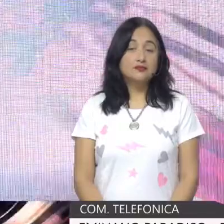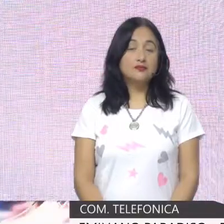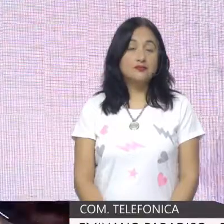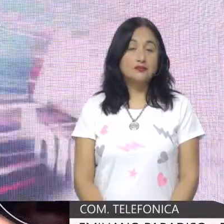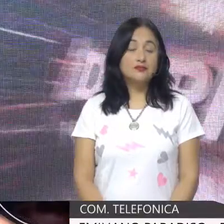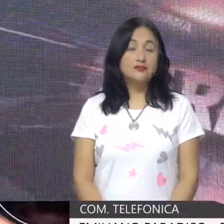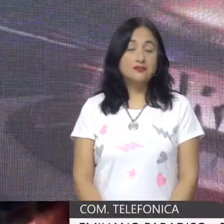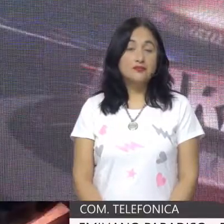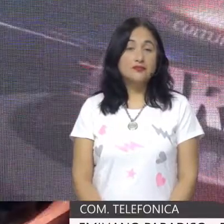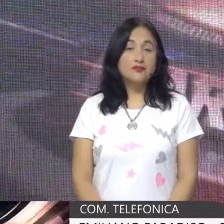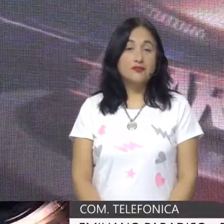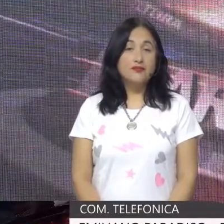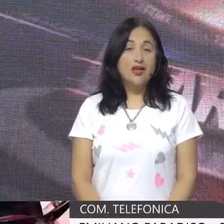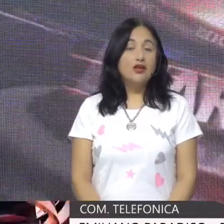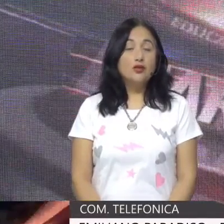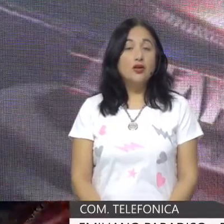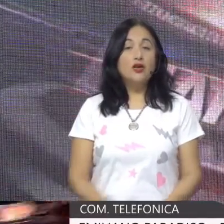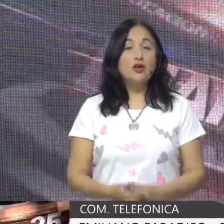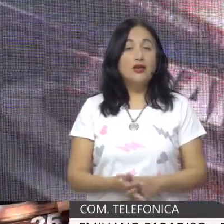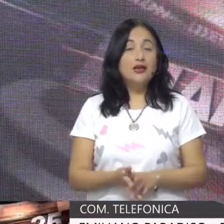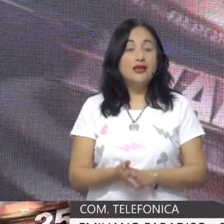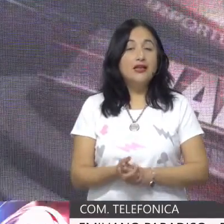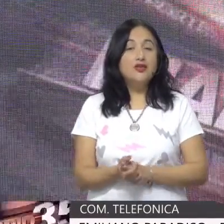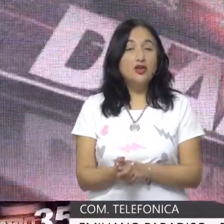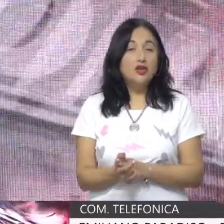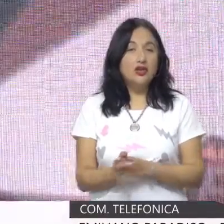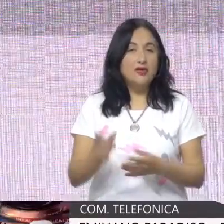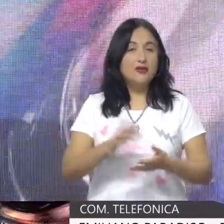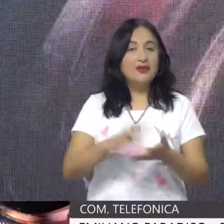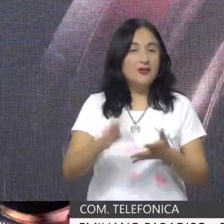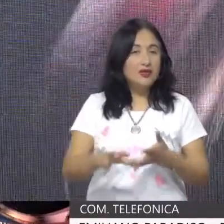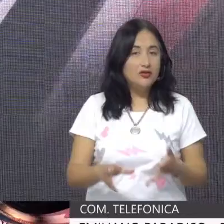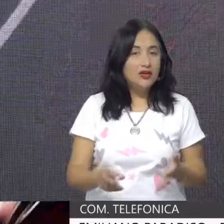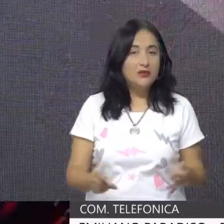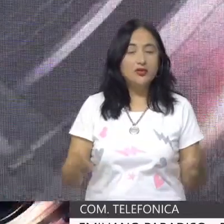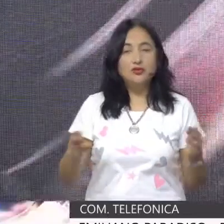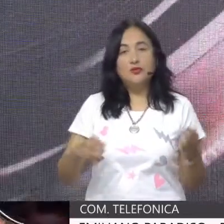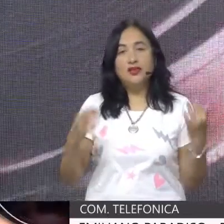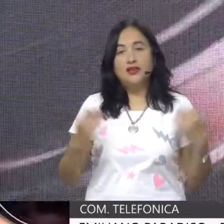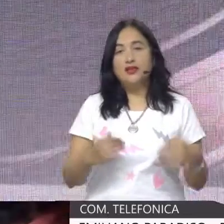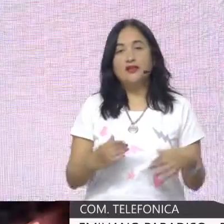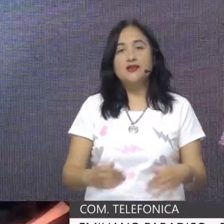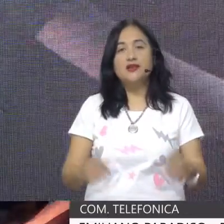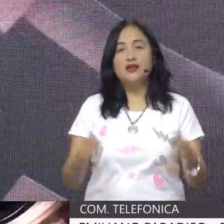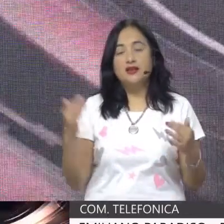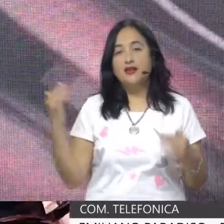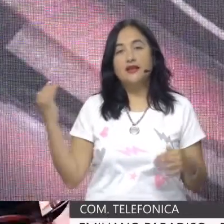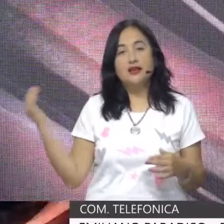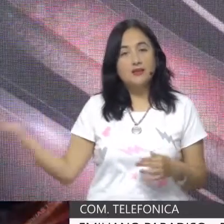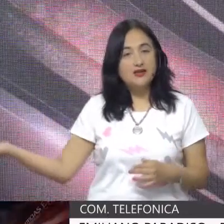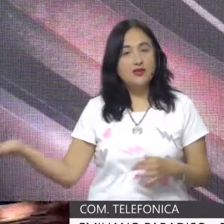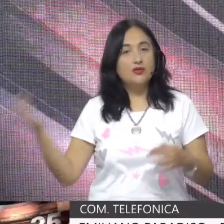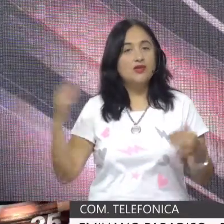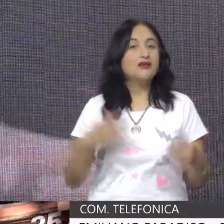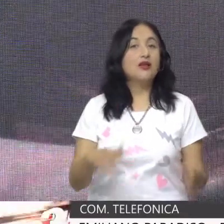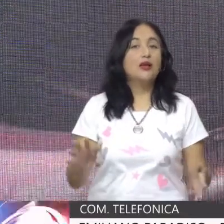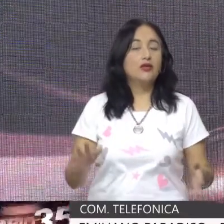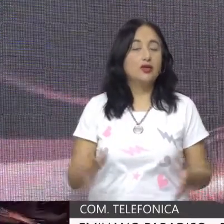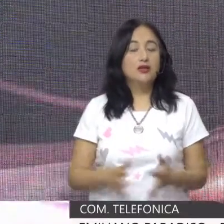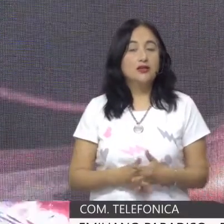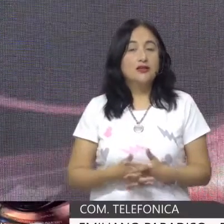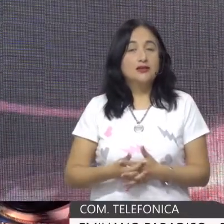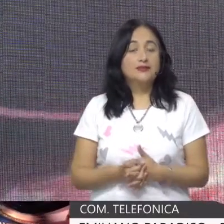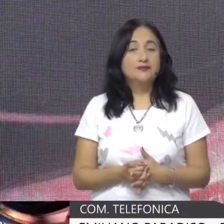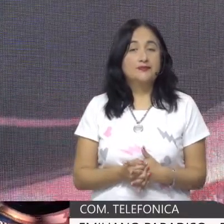joven a la hora de estudiar. Bien, ¿cómo la inscripción no es por departamentos, digamos? ¿Todos pueden inscribirse desde el pasado lunes hasta